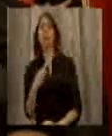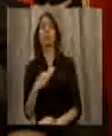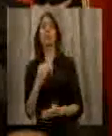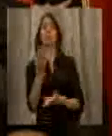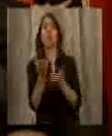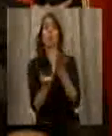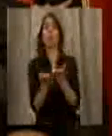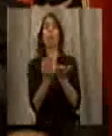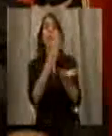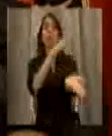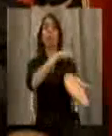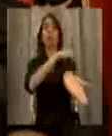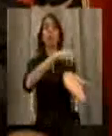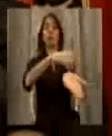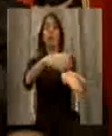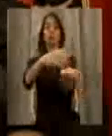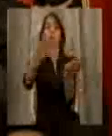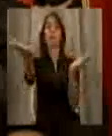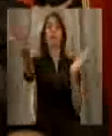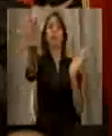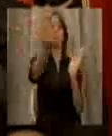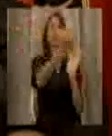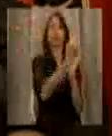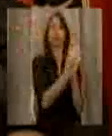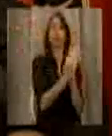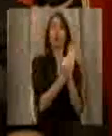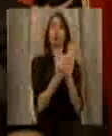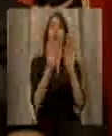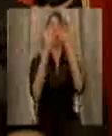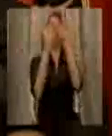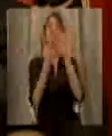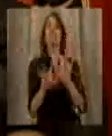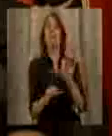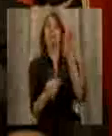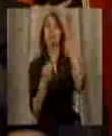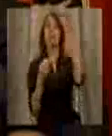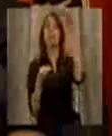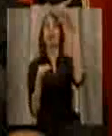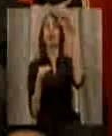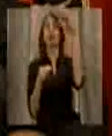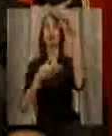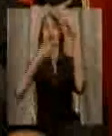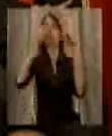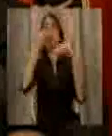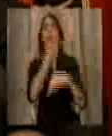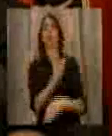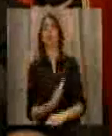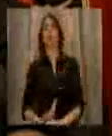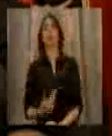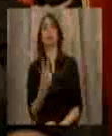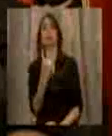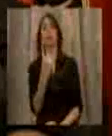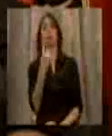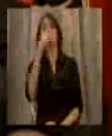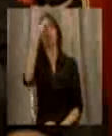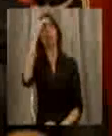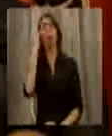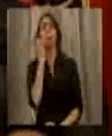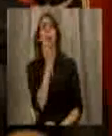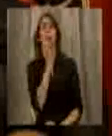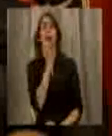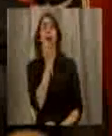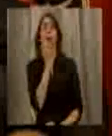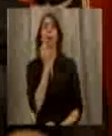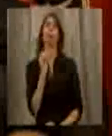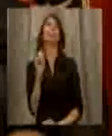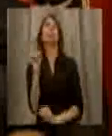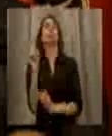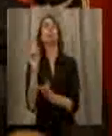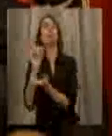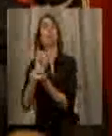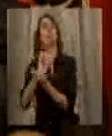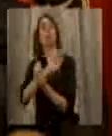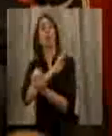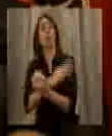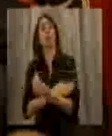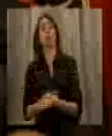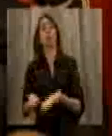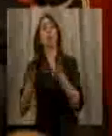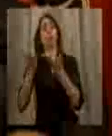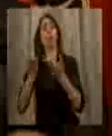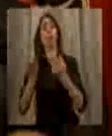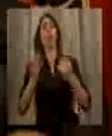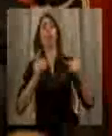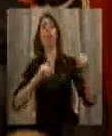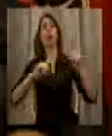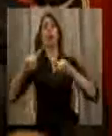el documento del 21 de mayo. Se hace también a través de una instancia que hemos fortalecido, que es la